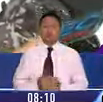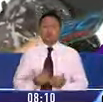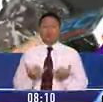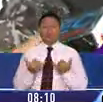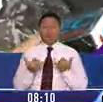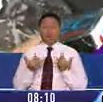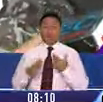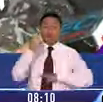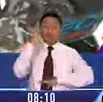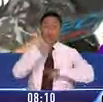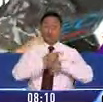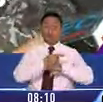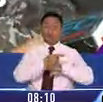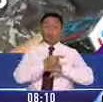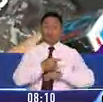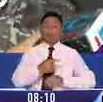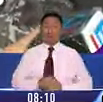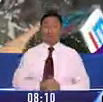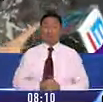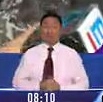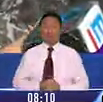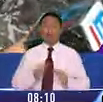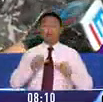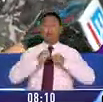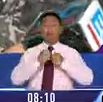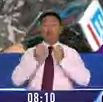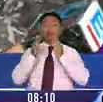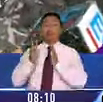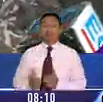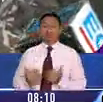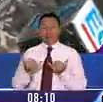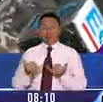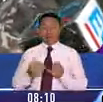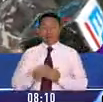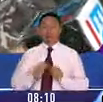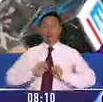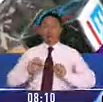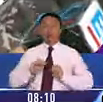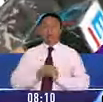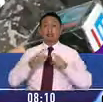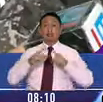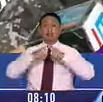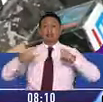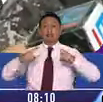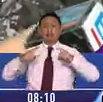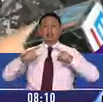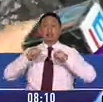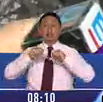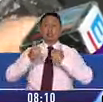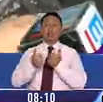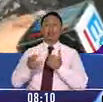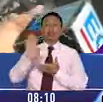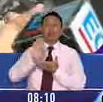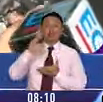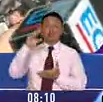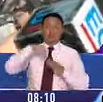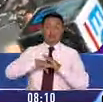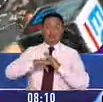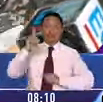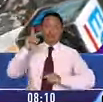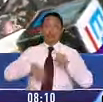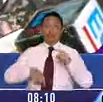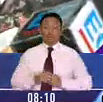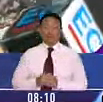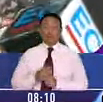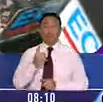disposición, los asambleístas quedan en calidad de ex asambleístas y no pueden ingresar al edificio. Por lo tanto,